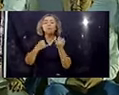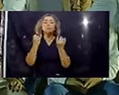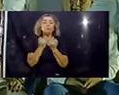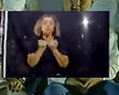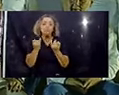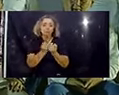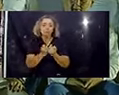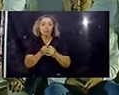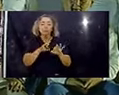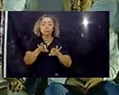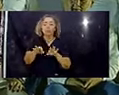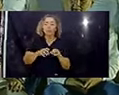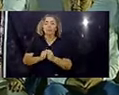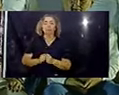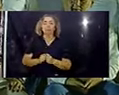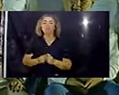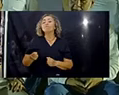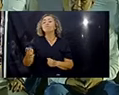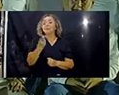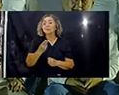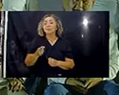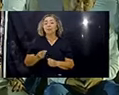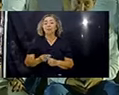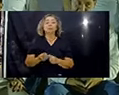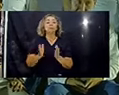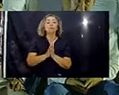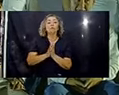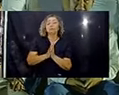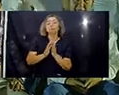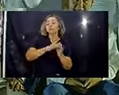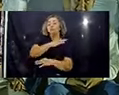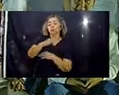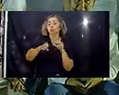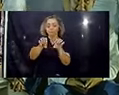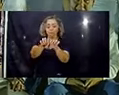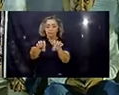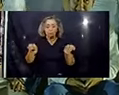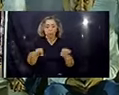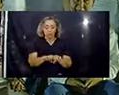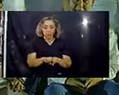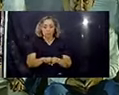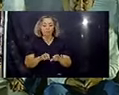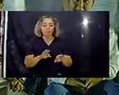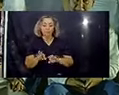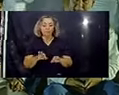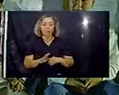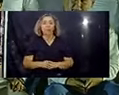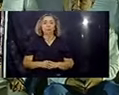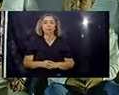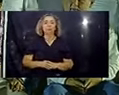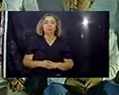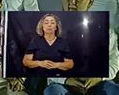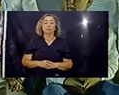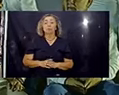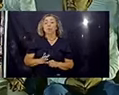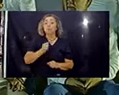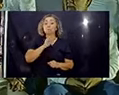divisiones necesitamos a todo el equipo de trabajo para estar en la